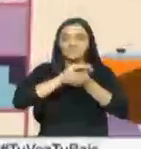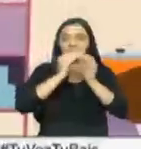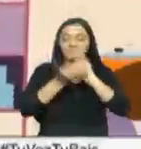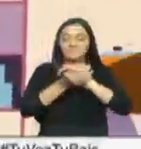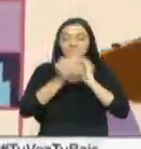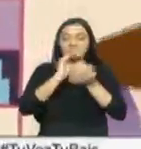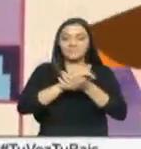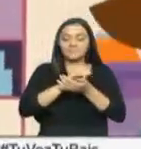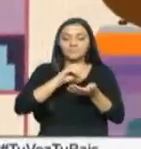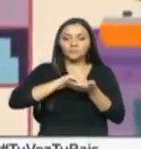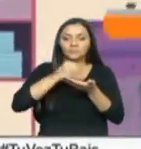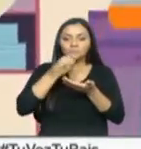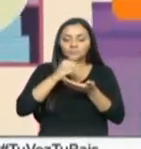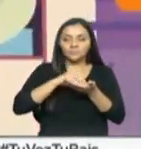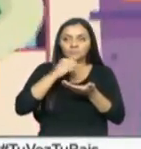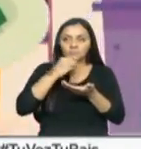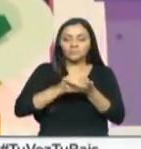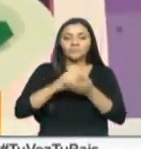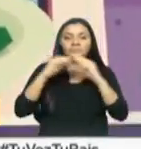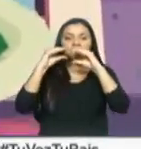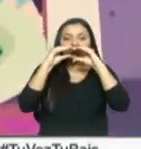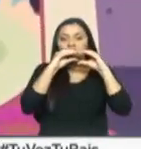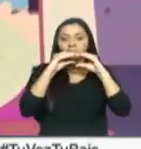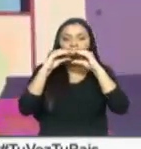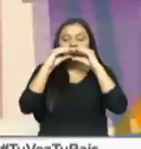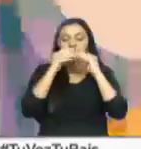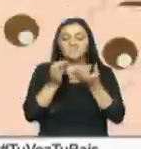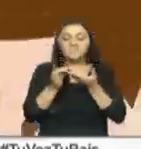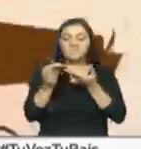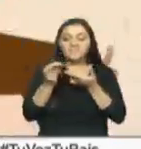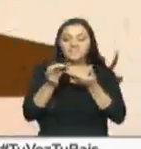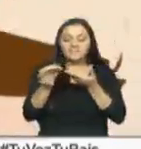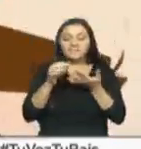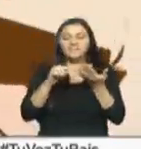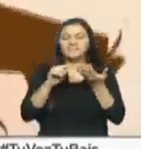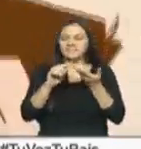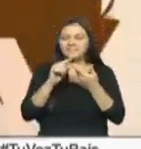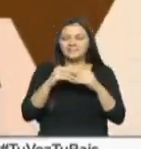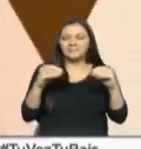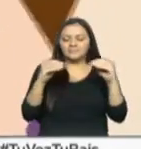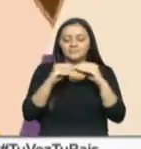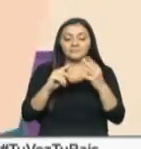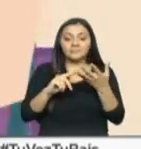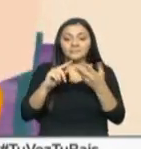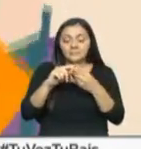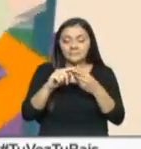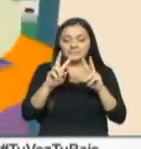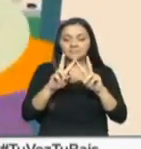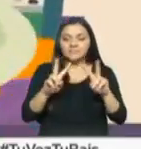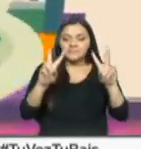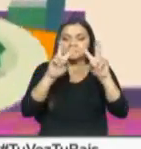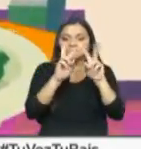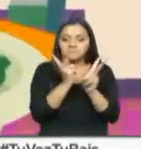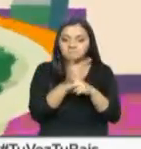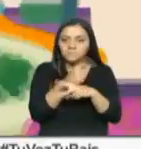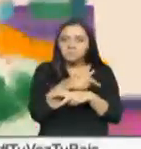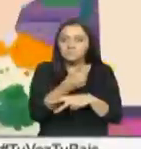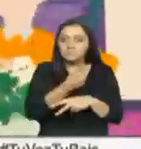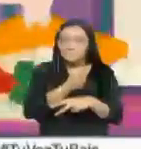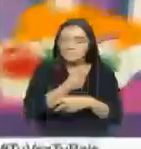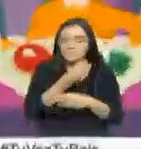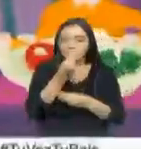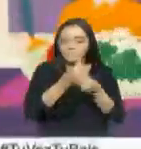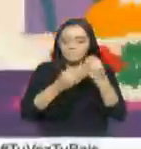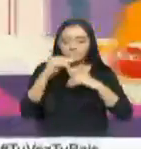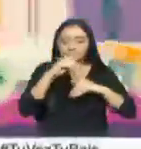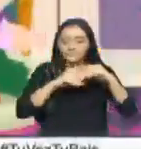chocho o hamburguesas de lenteja. Y es increíble cómo a través de la revalorización de nuestros alimentos,